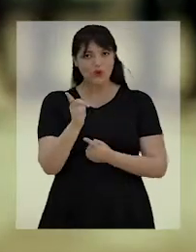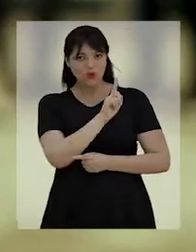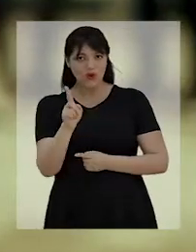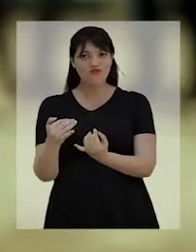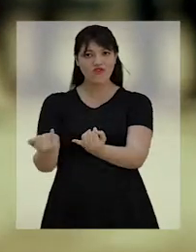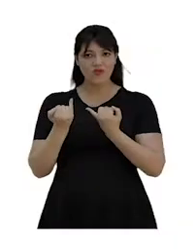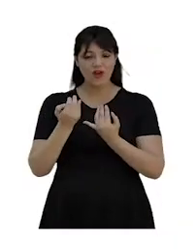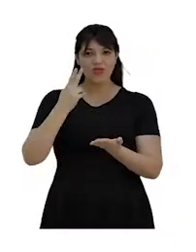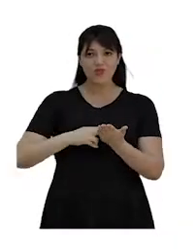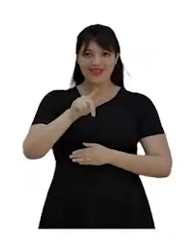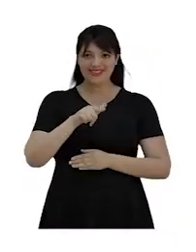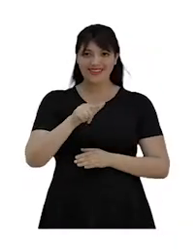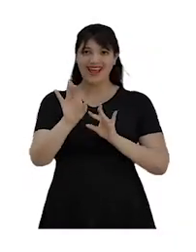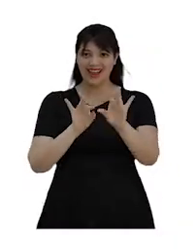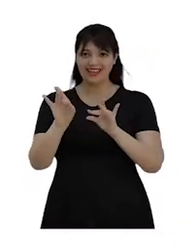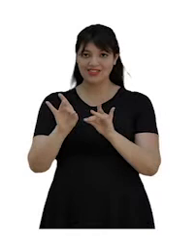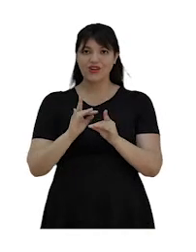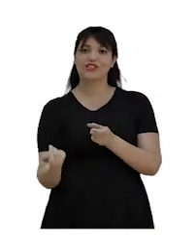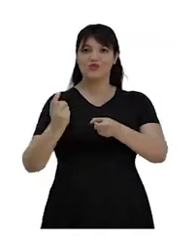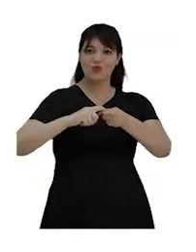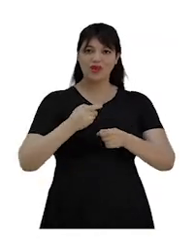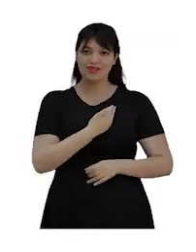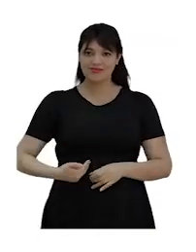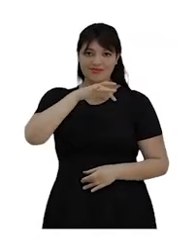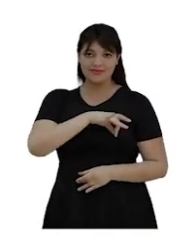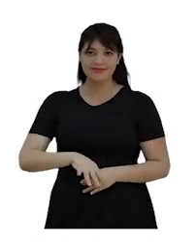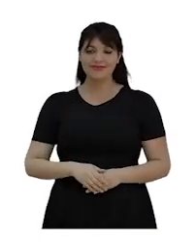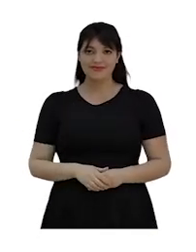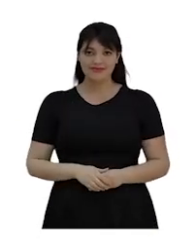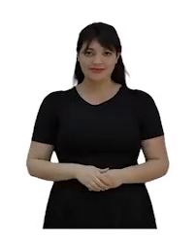Vota informado. Elecciones 2017. No te restes, súmate. Gobierno de Chile.